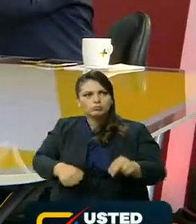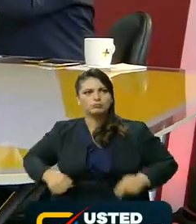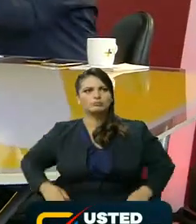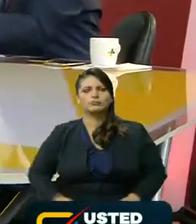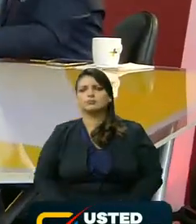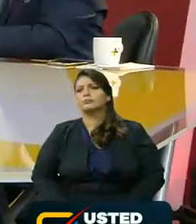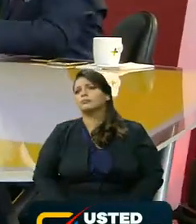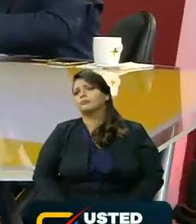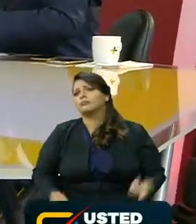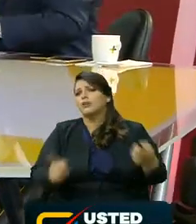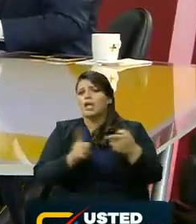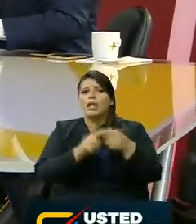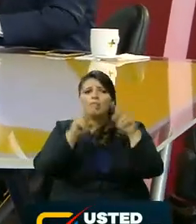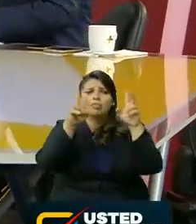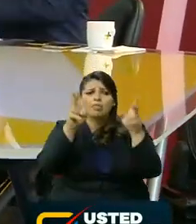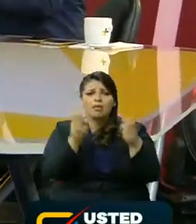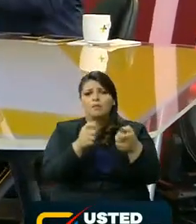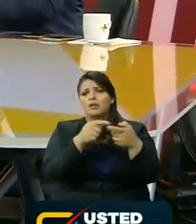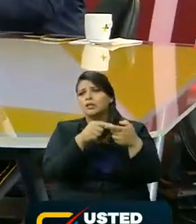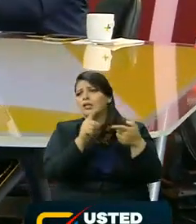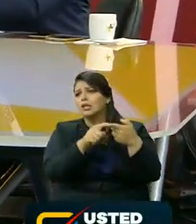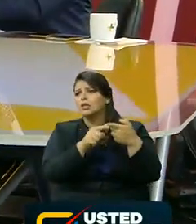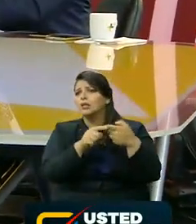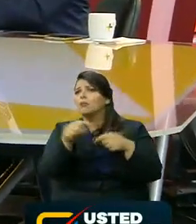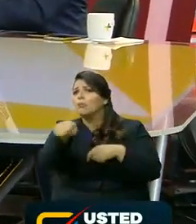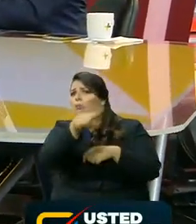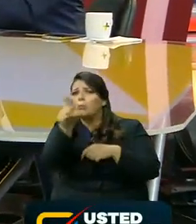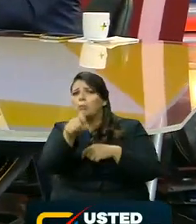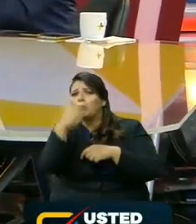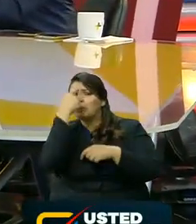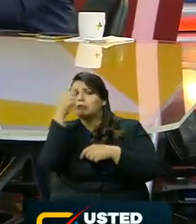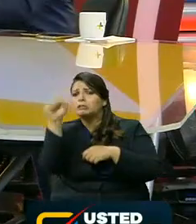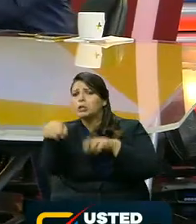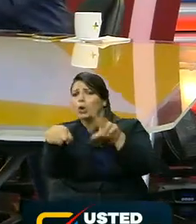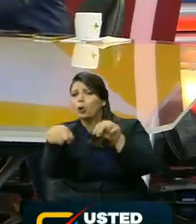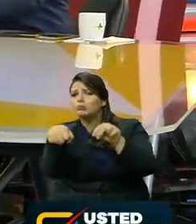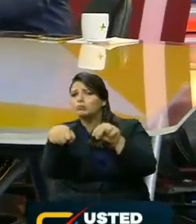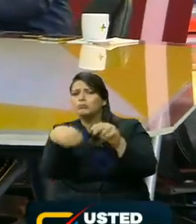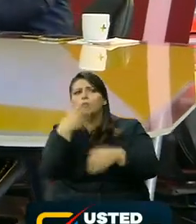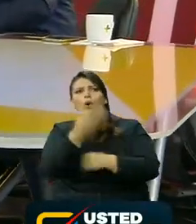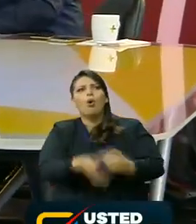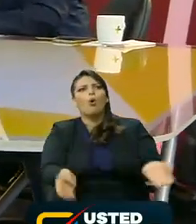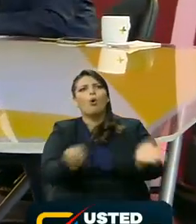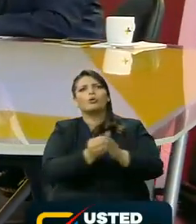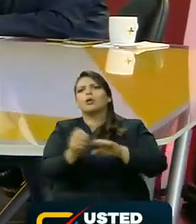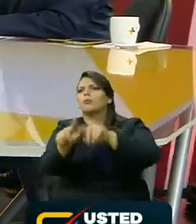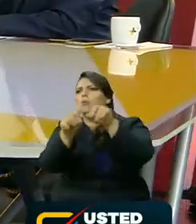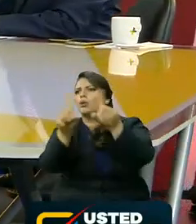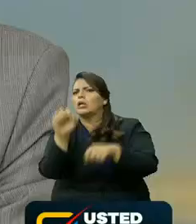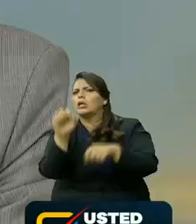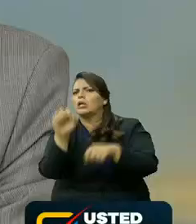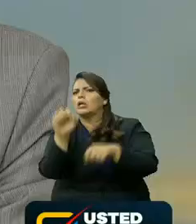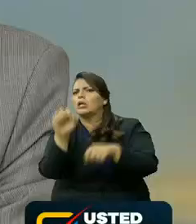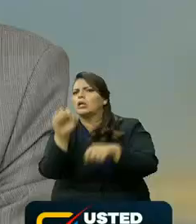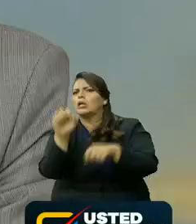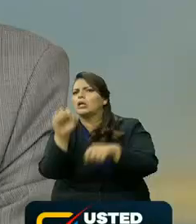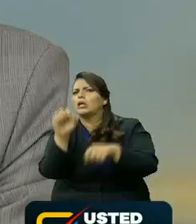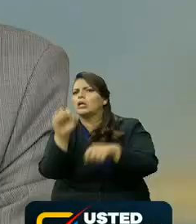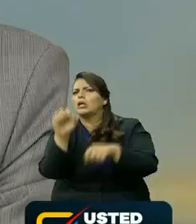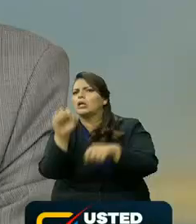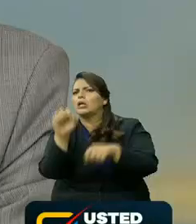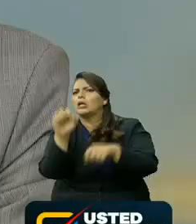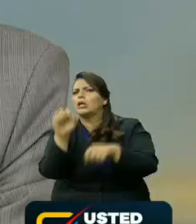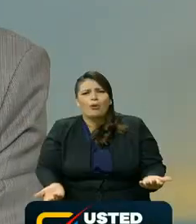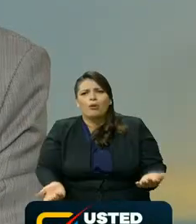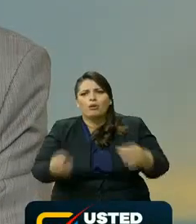la varicela otra, entonces cada 2 meses, 3 meses tendremos que hacer una. Mira, en este país, yo